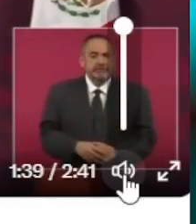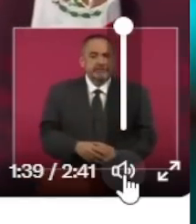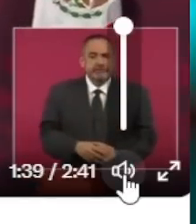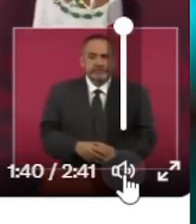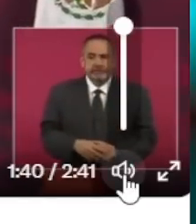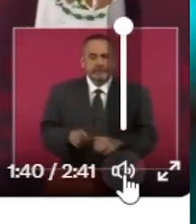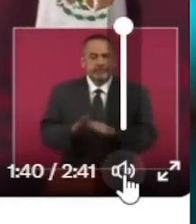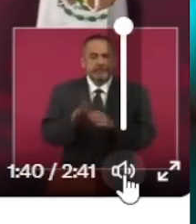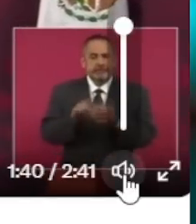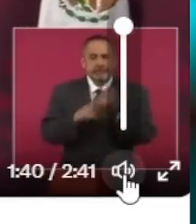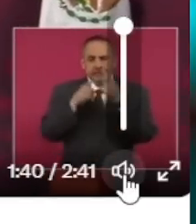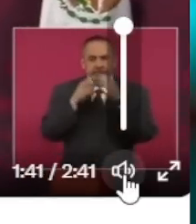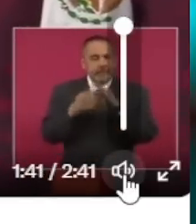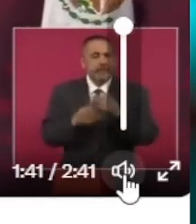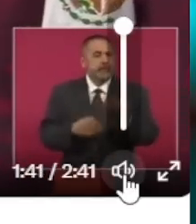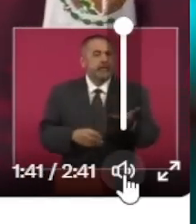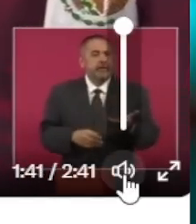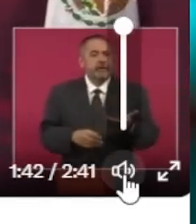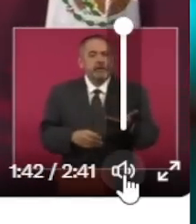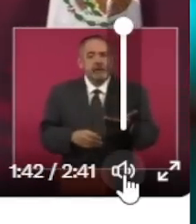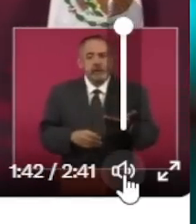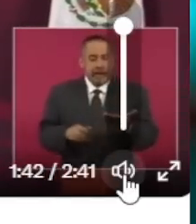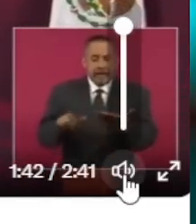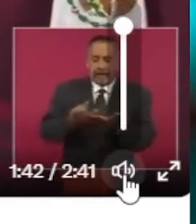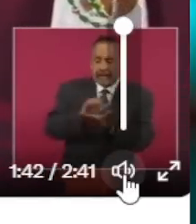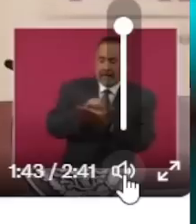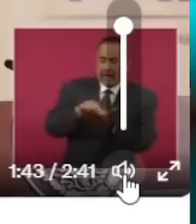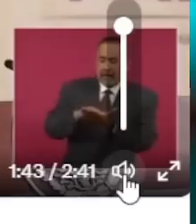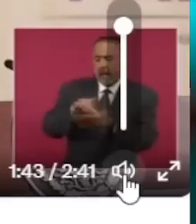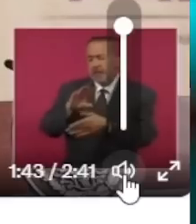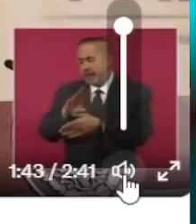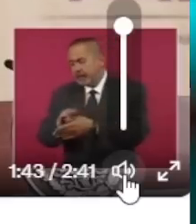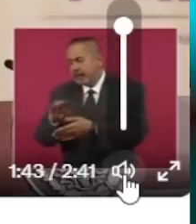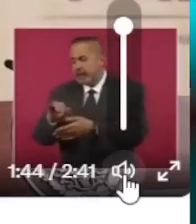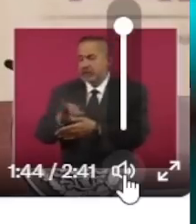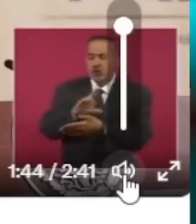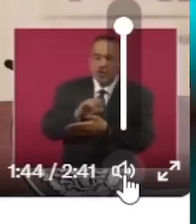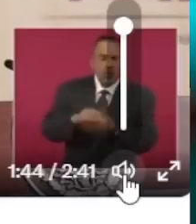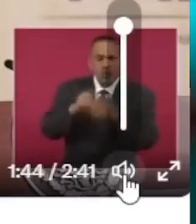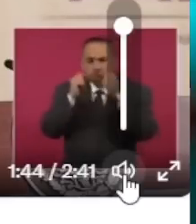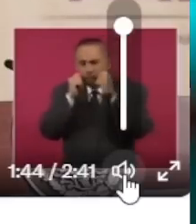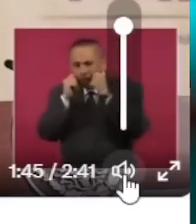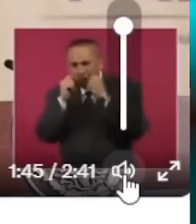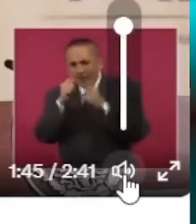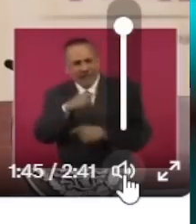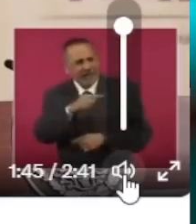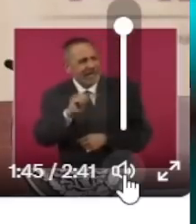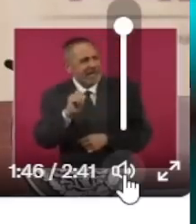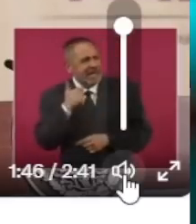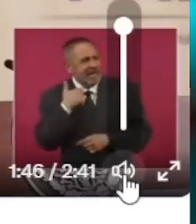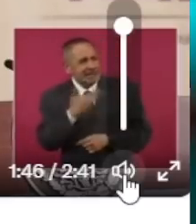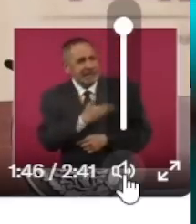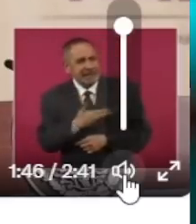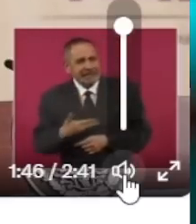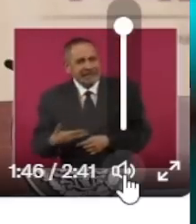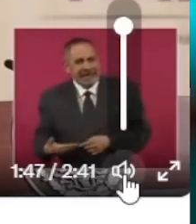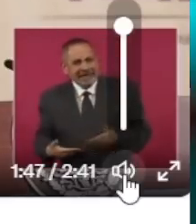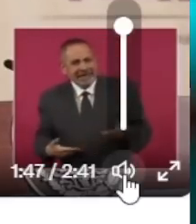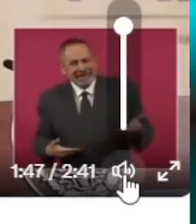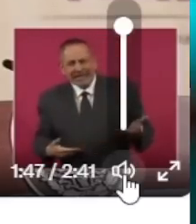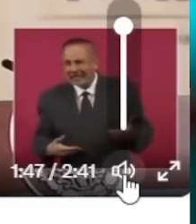independientemente si es legal o no es a todas luces una inmoralidad